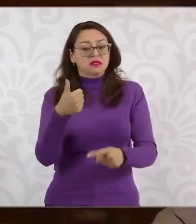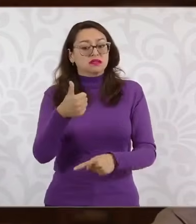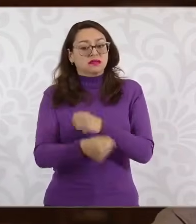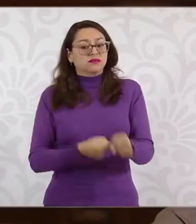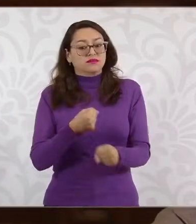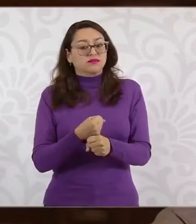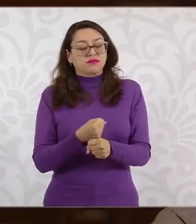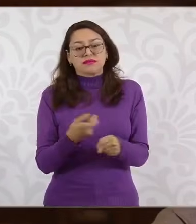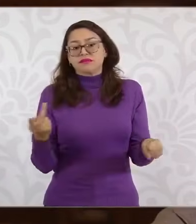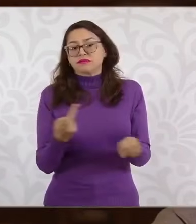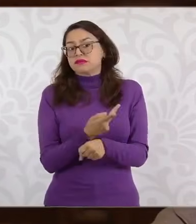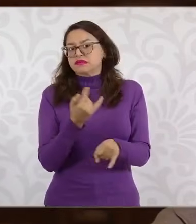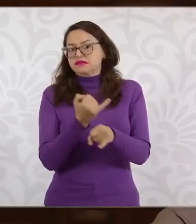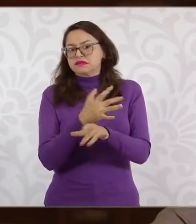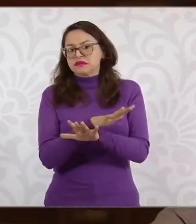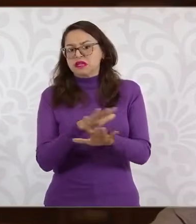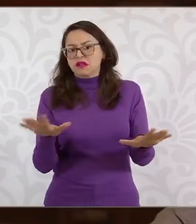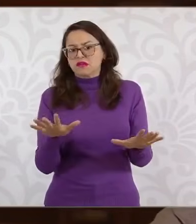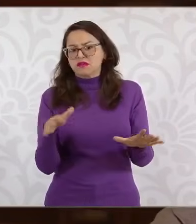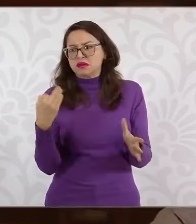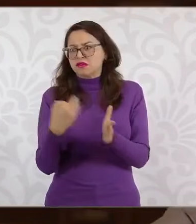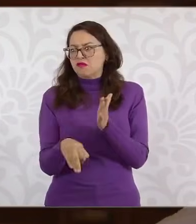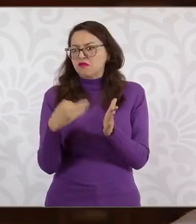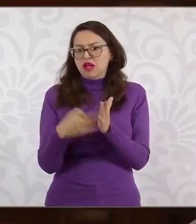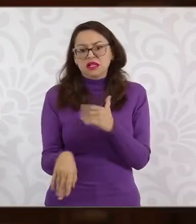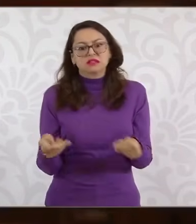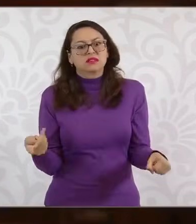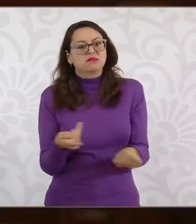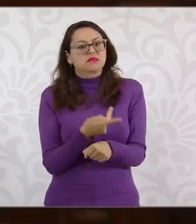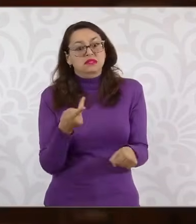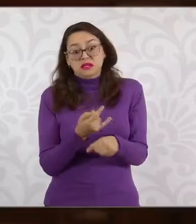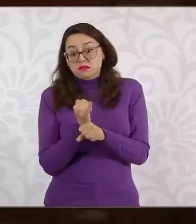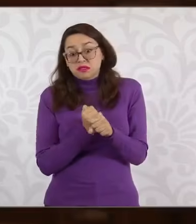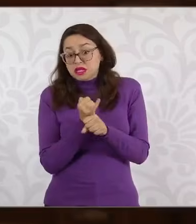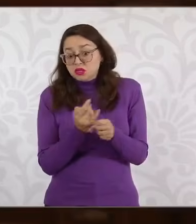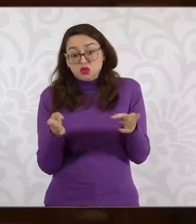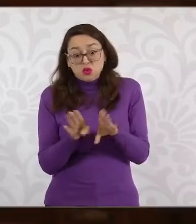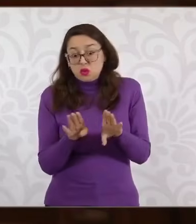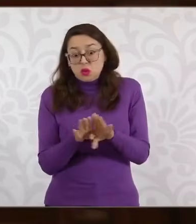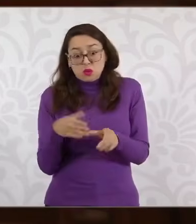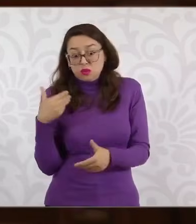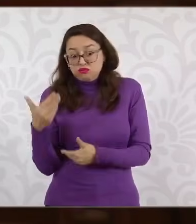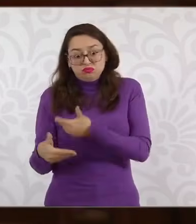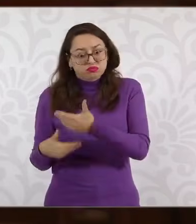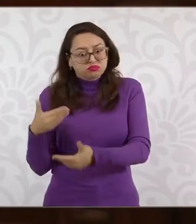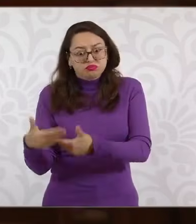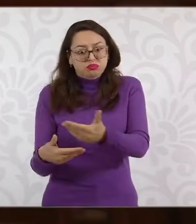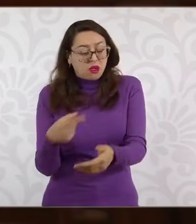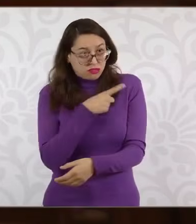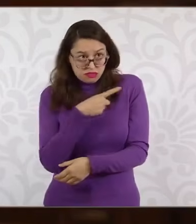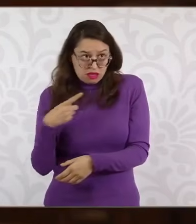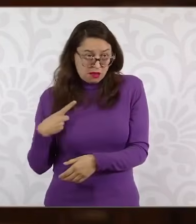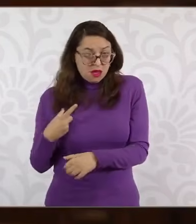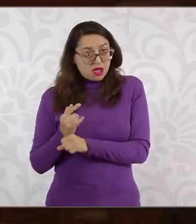no se tiene como mucha información o a lo mejor no se ha dado a conocer respecto de la investigación que que se dio o que se debió haber dado después